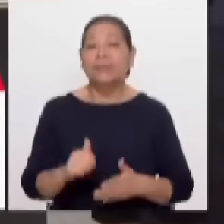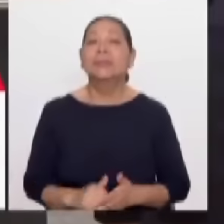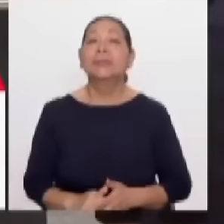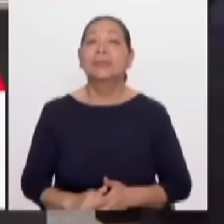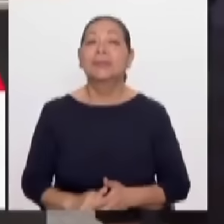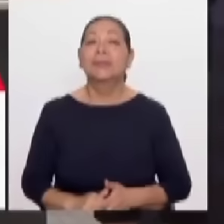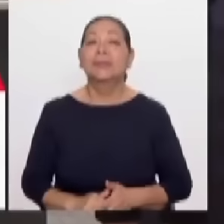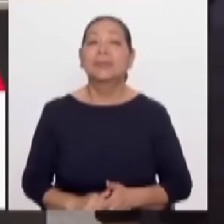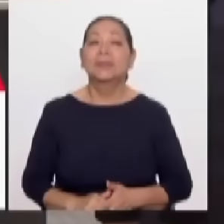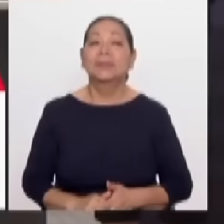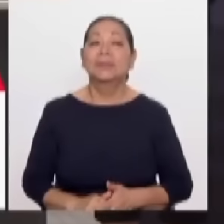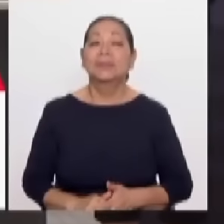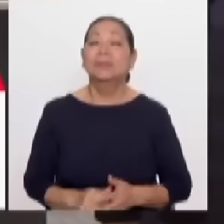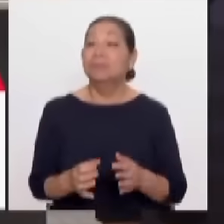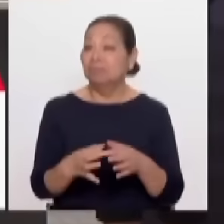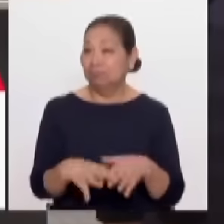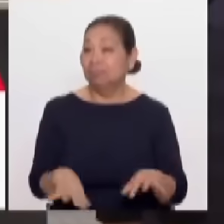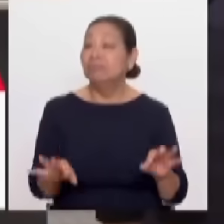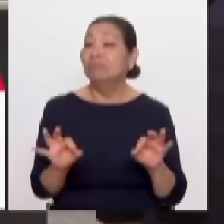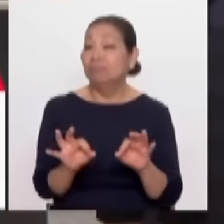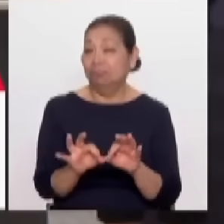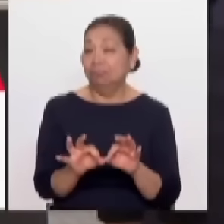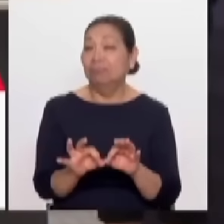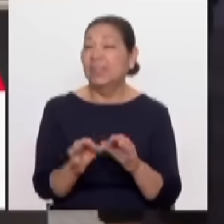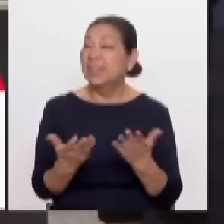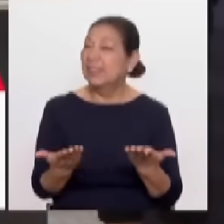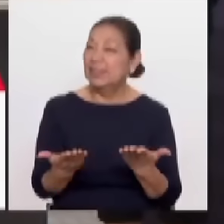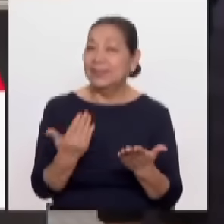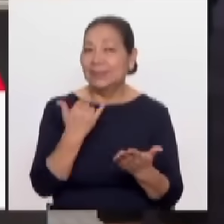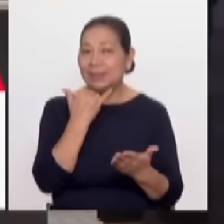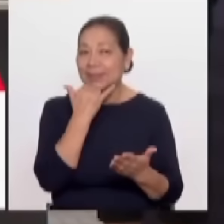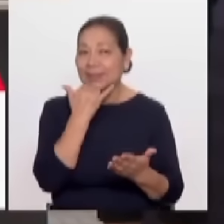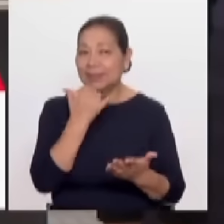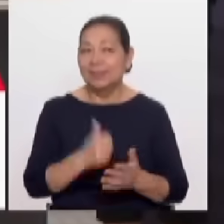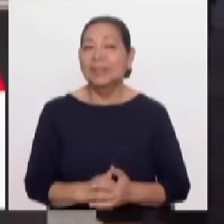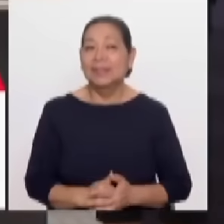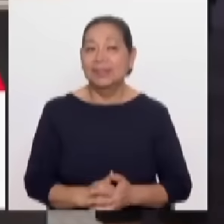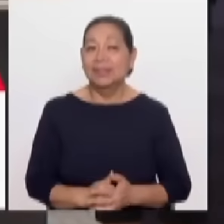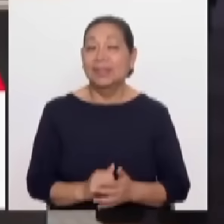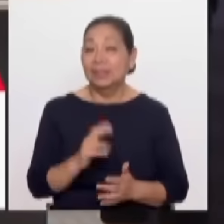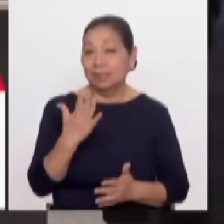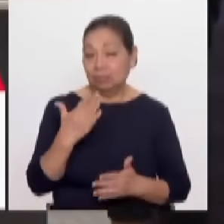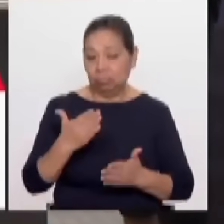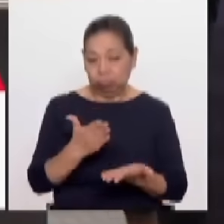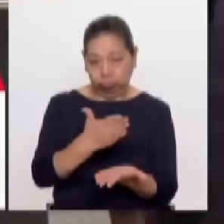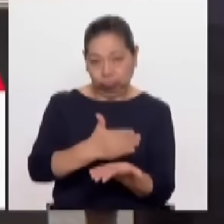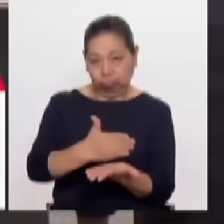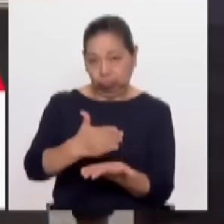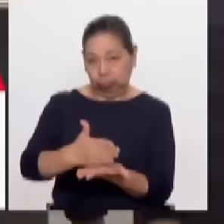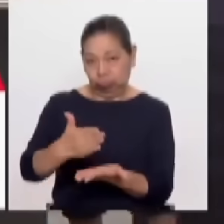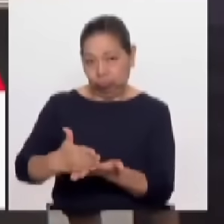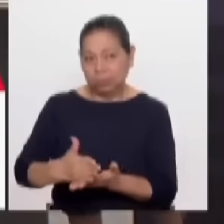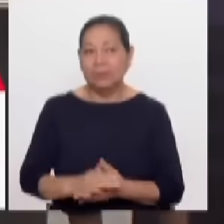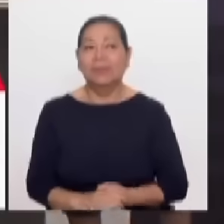de importante obra que corresponde 5 estaciones,